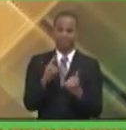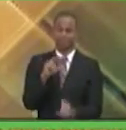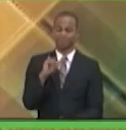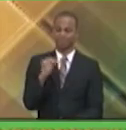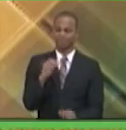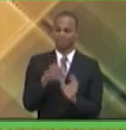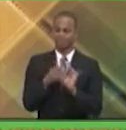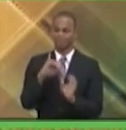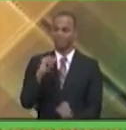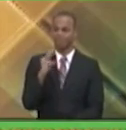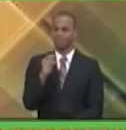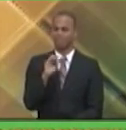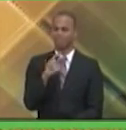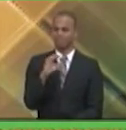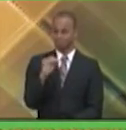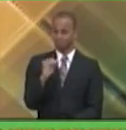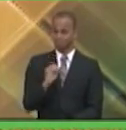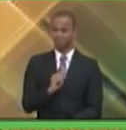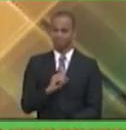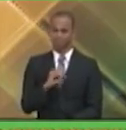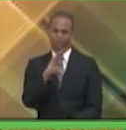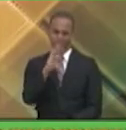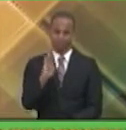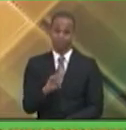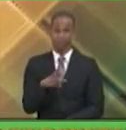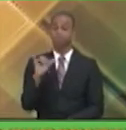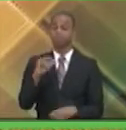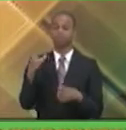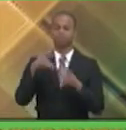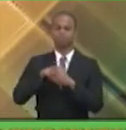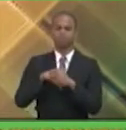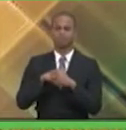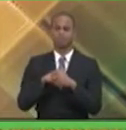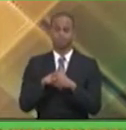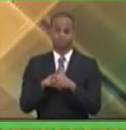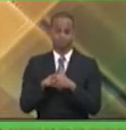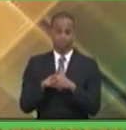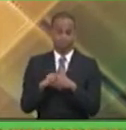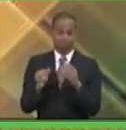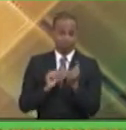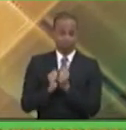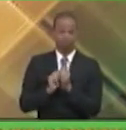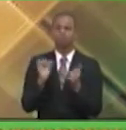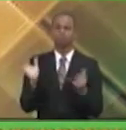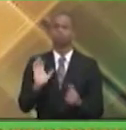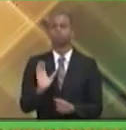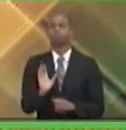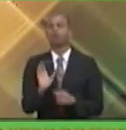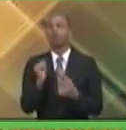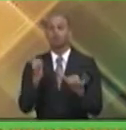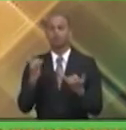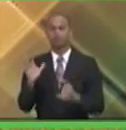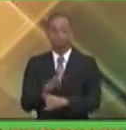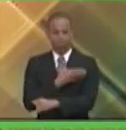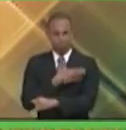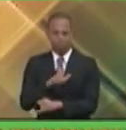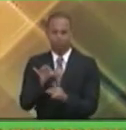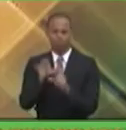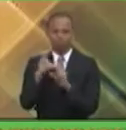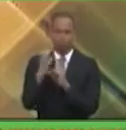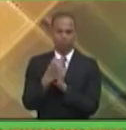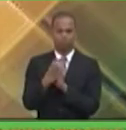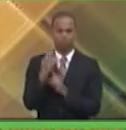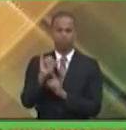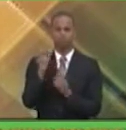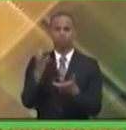Janeiro. Y nosotros estamos hablando aquí de participación ya no a nivel deportivo, sino a nivel artístico y cultural, como